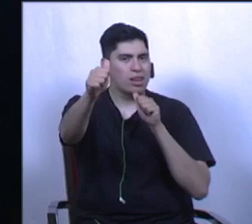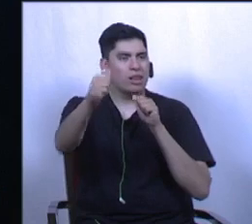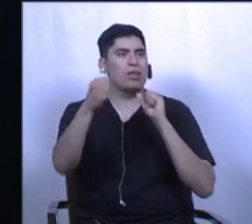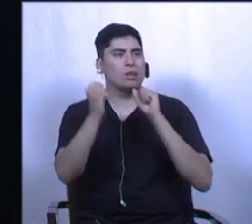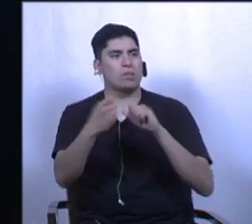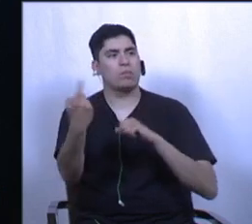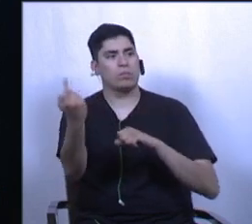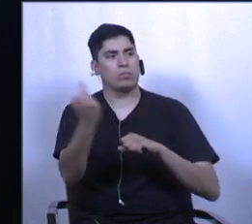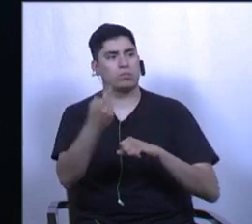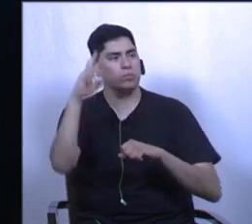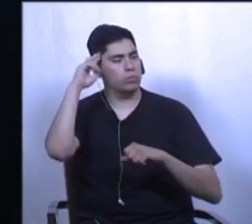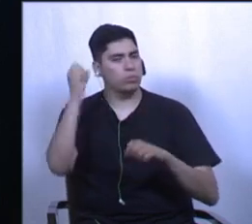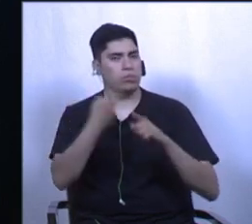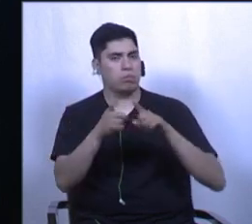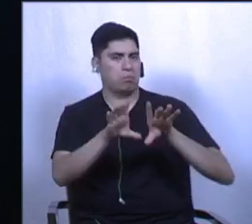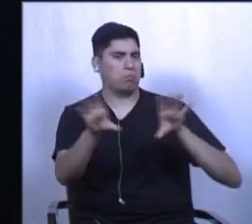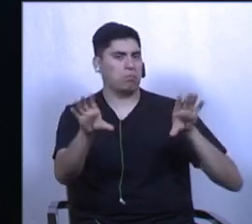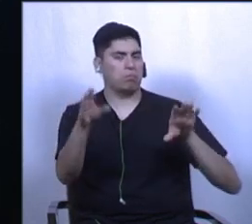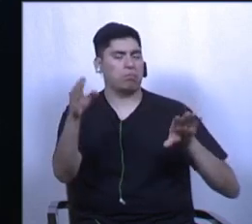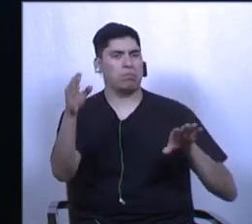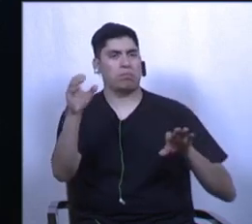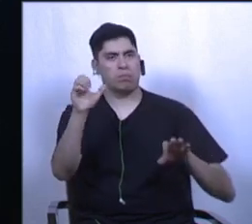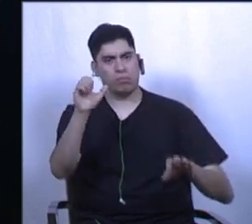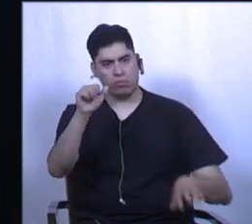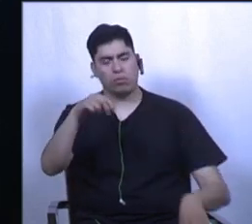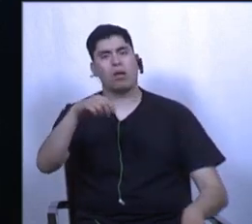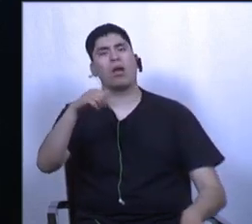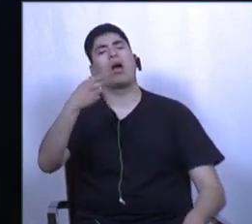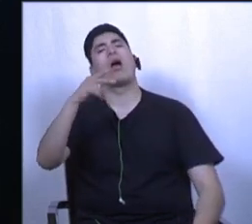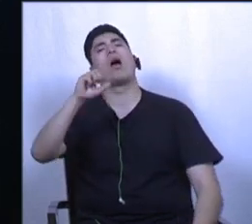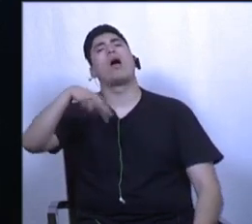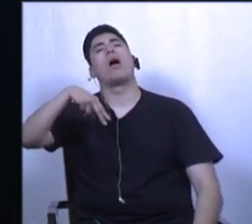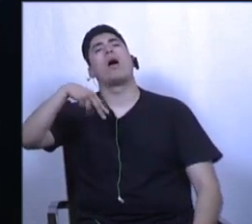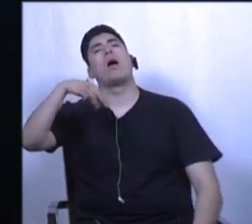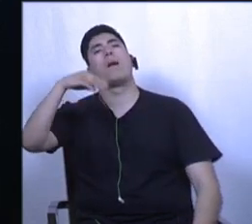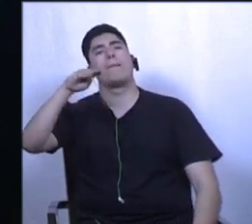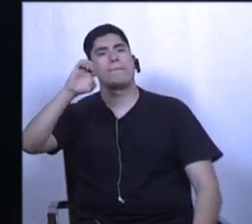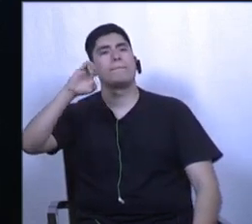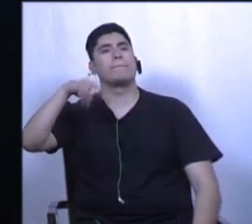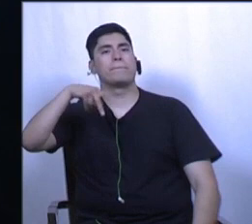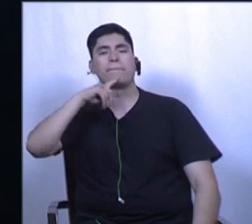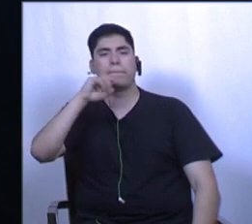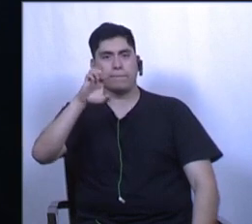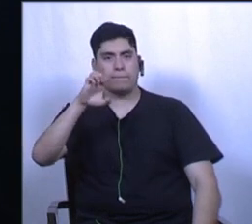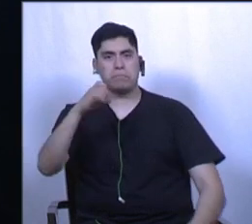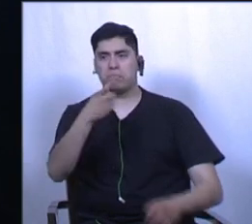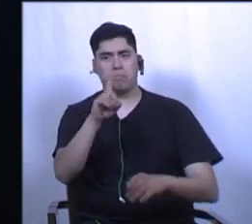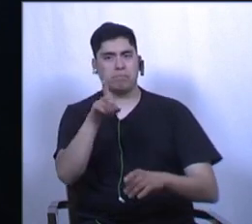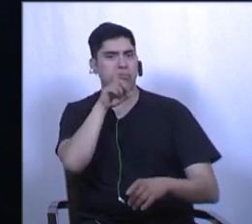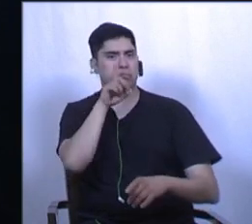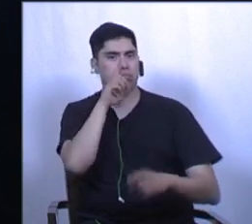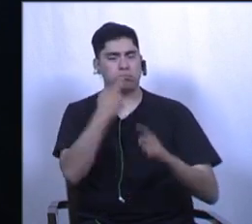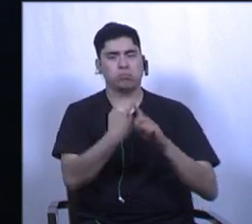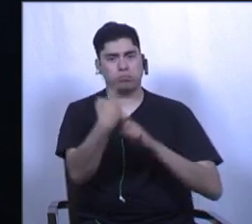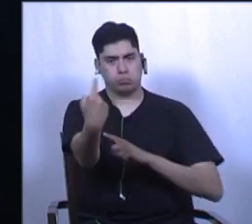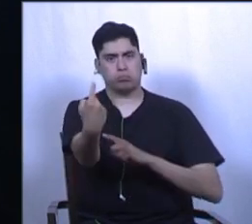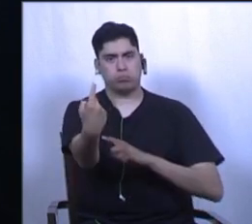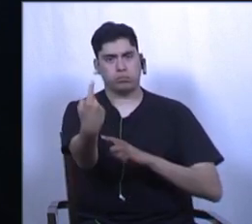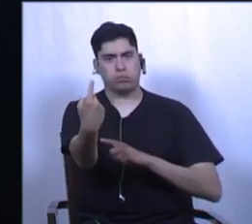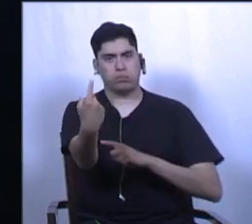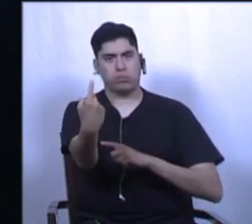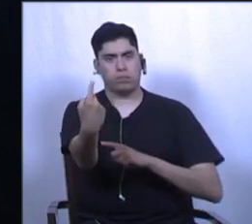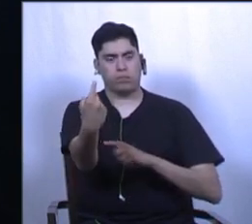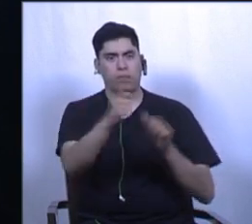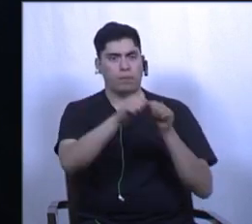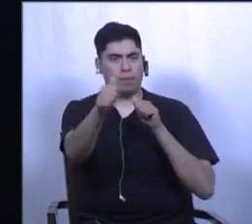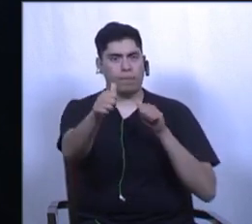distintos ambientes. Podrán bajar a la profundidad del mar o a lo más alto de una montaña y en realidad no tienen que ir muy lejos, ya que están